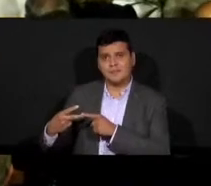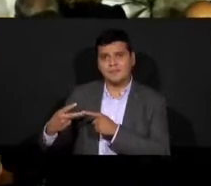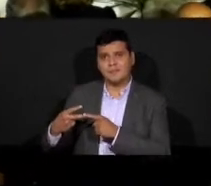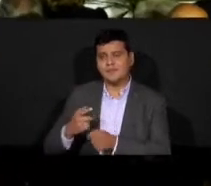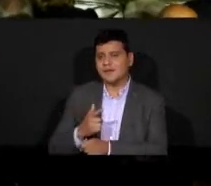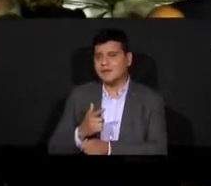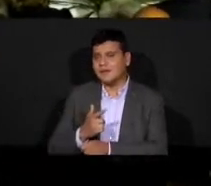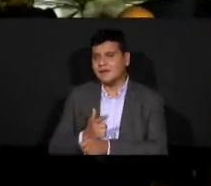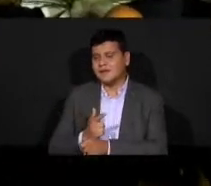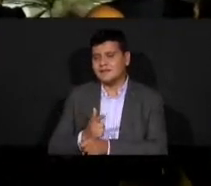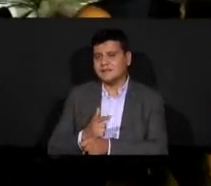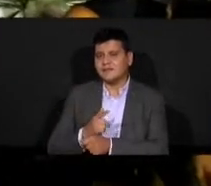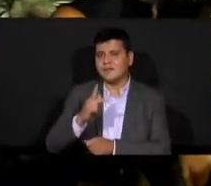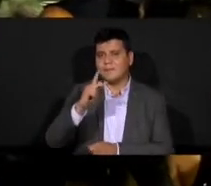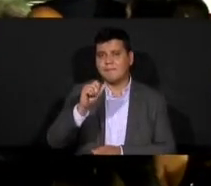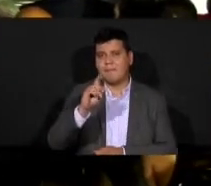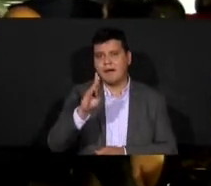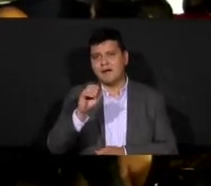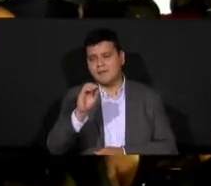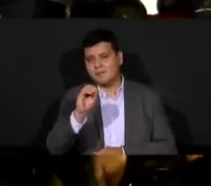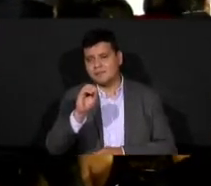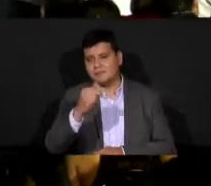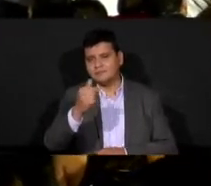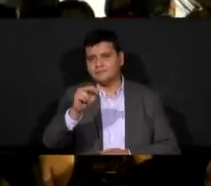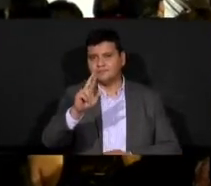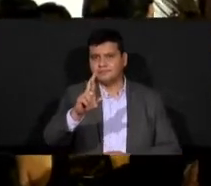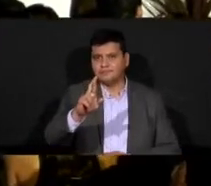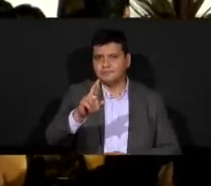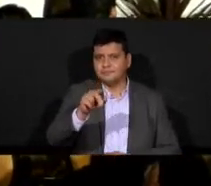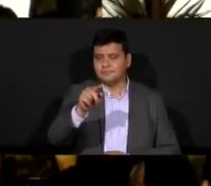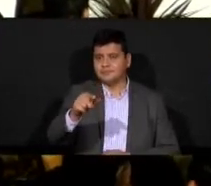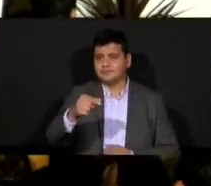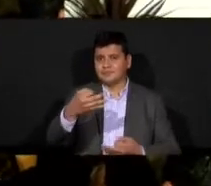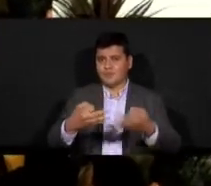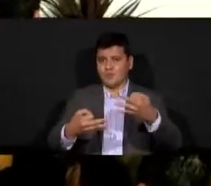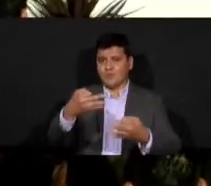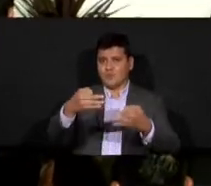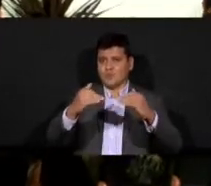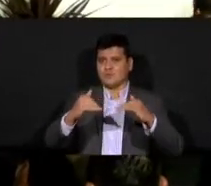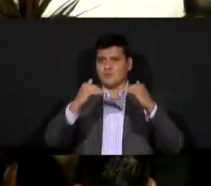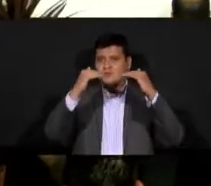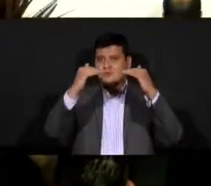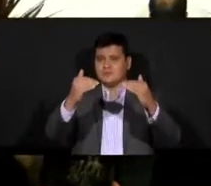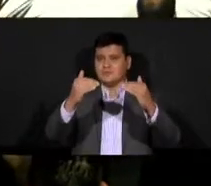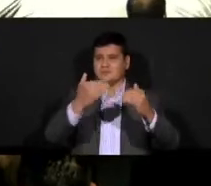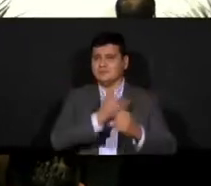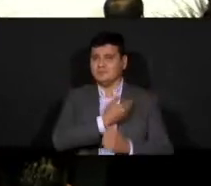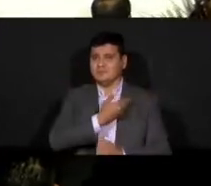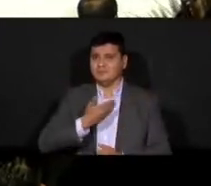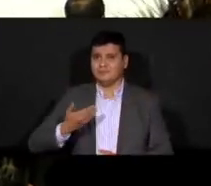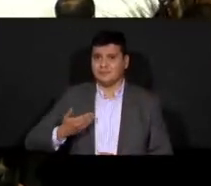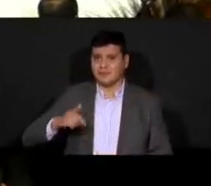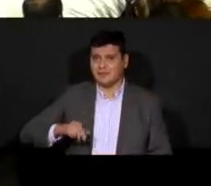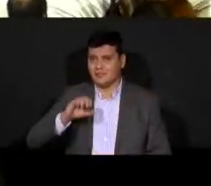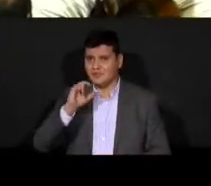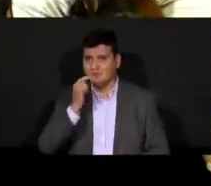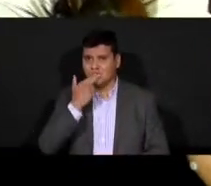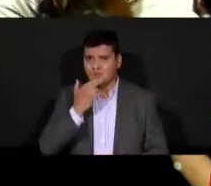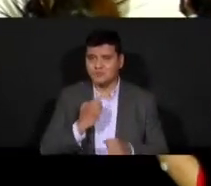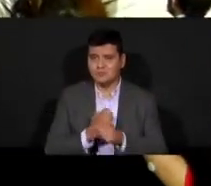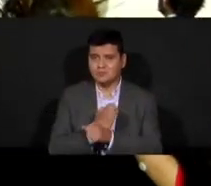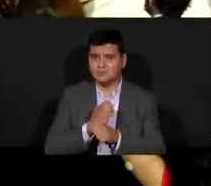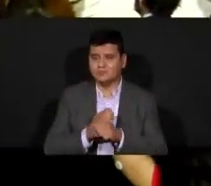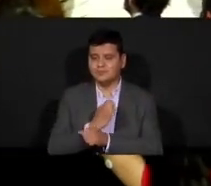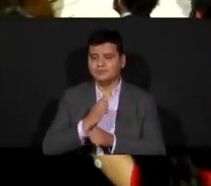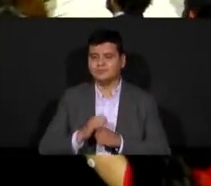Villalobos, magistrado presidente del Tribunal Superior de Justicia del Estado, y a la